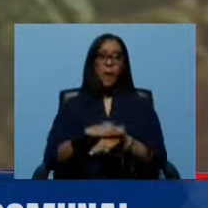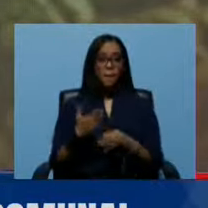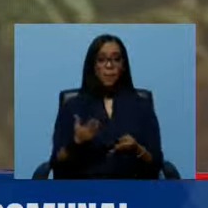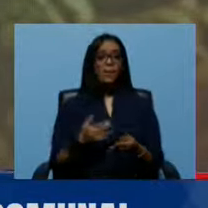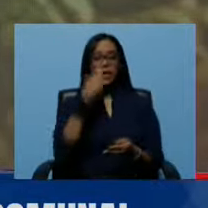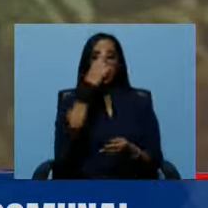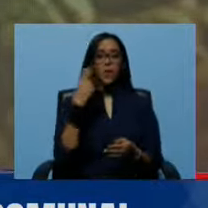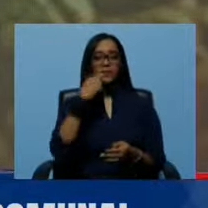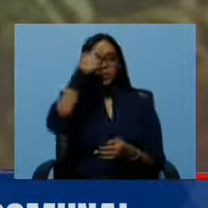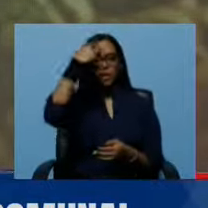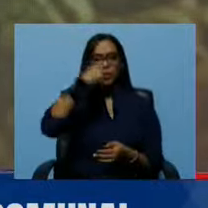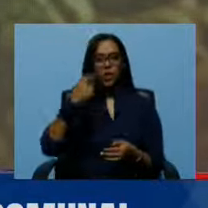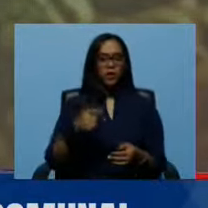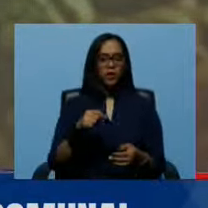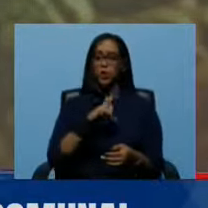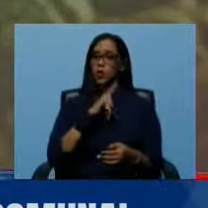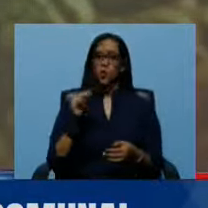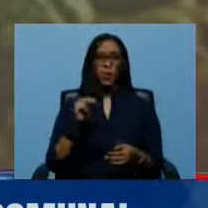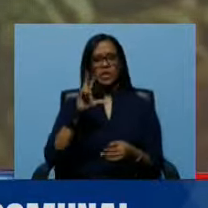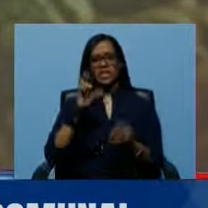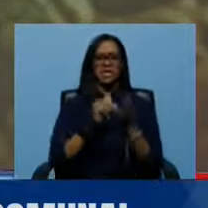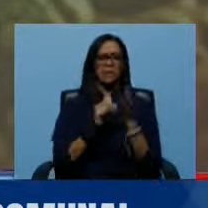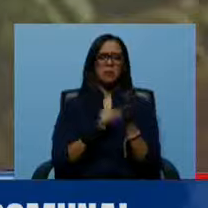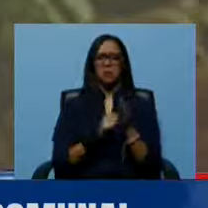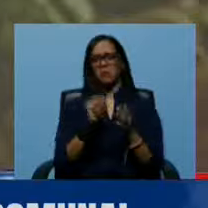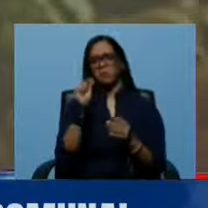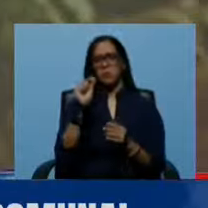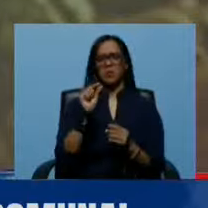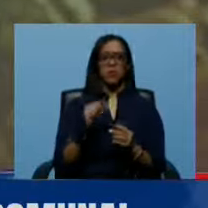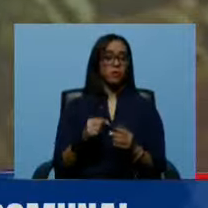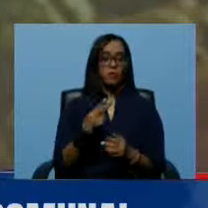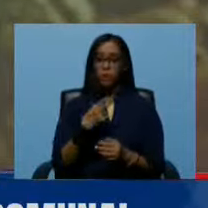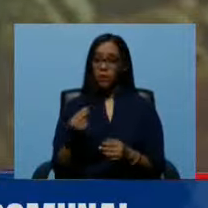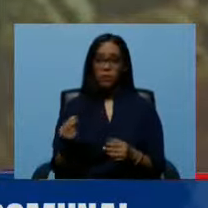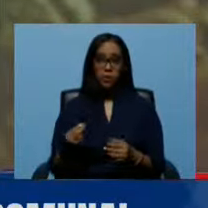compromiso con el pueblo no es una media hora o un momentico.